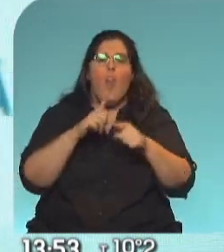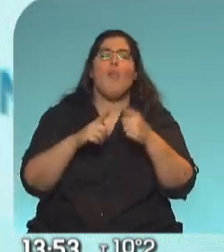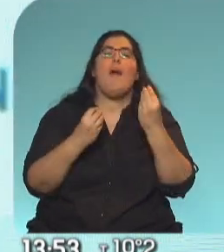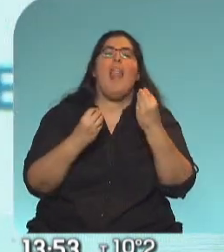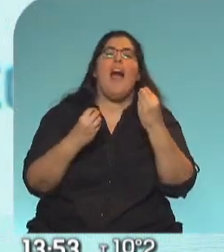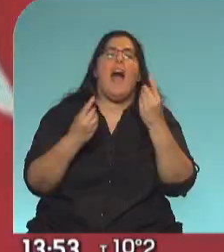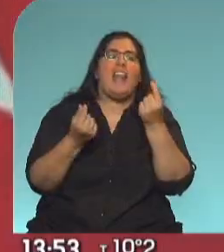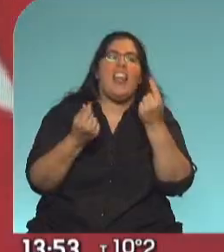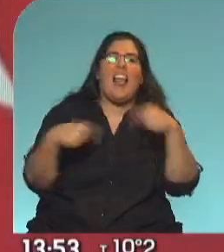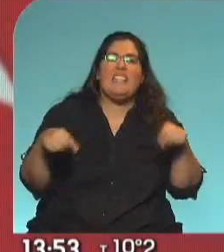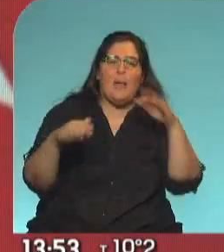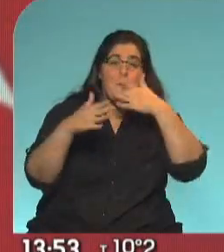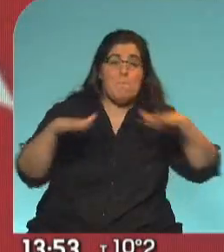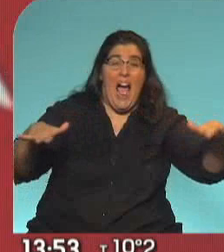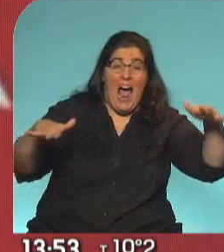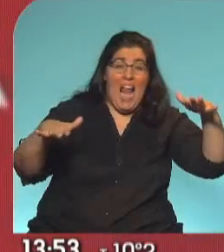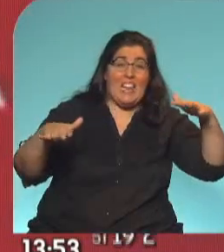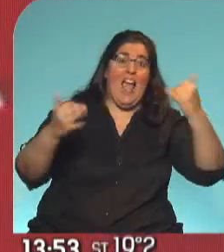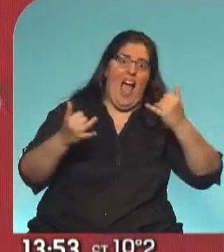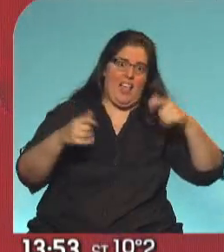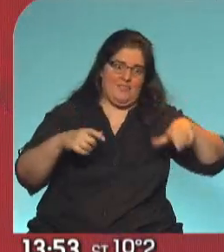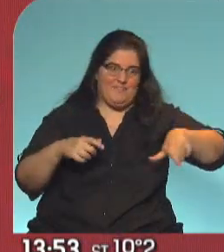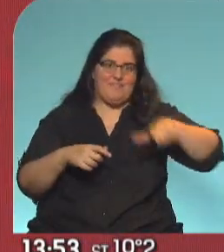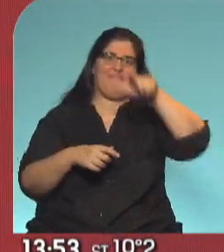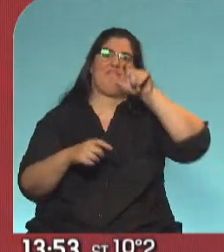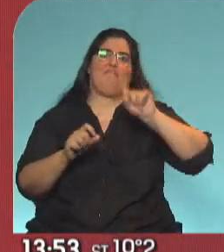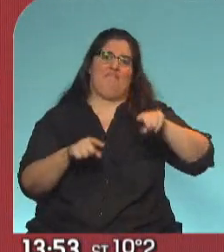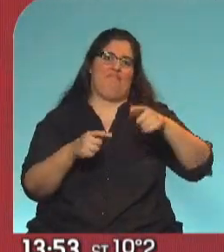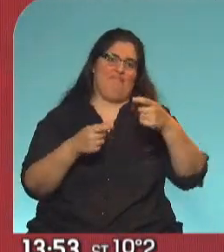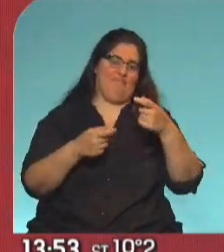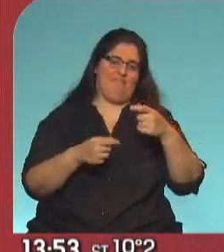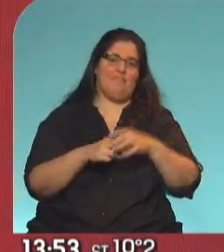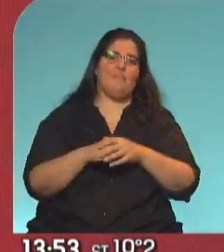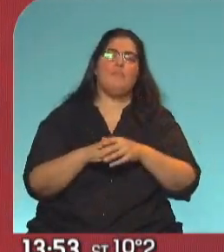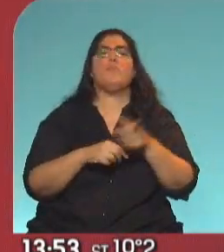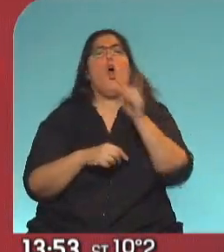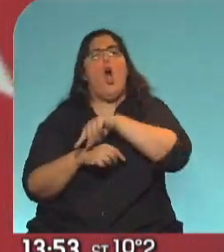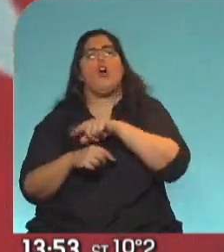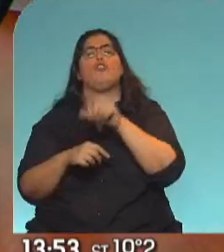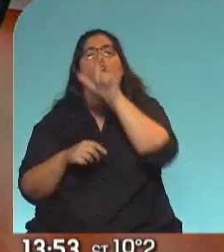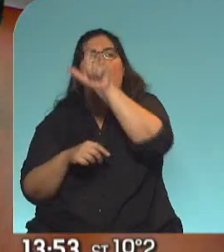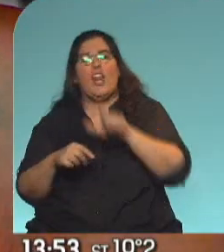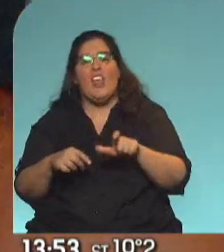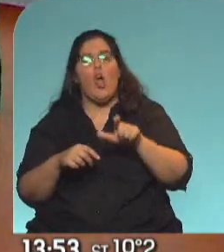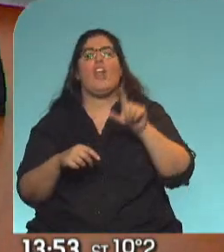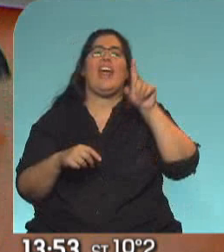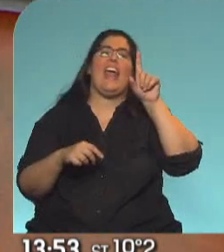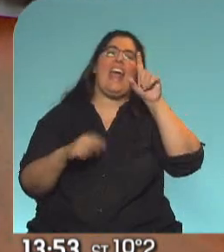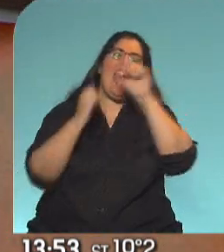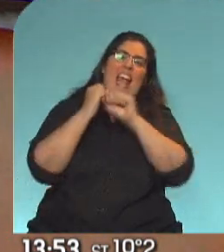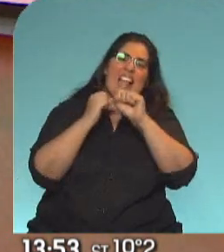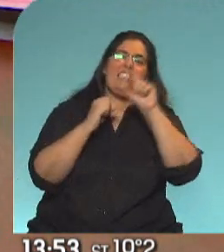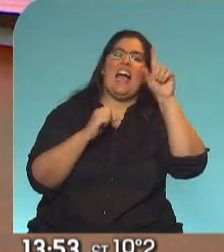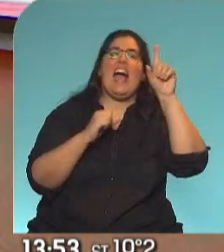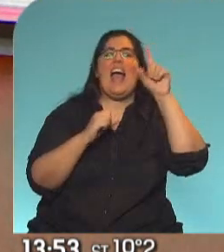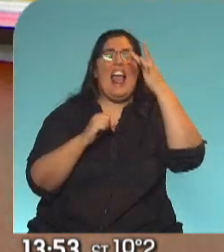las riquezas que hay en el mar Mediterráneo, porque además hay otro corredor que es el que crearon Grecia y Egipto. Lo voy a señalar ahora, estamos Señálelo, volviendo locos por a los favor. cámaras,